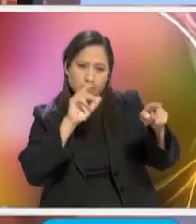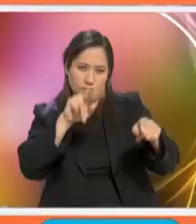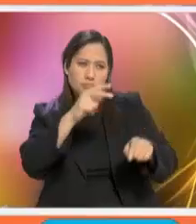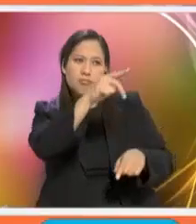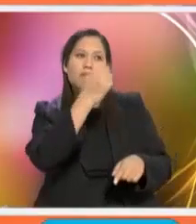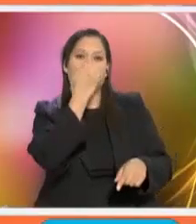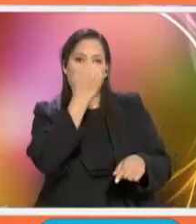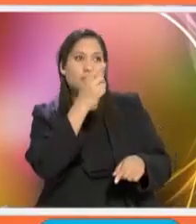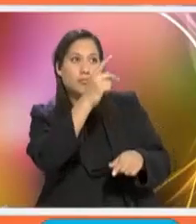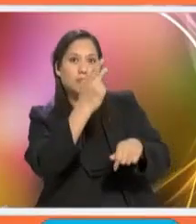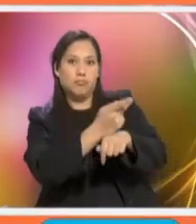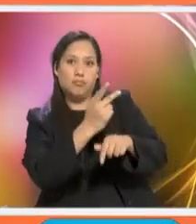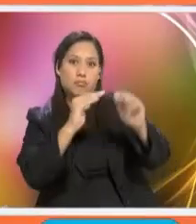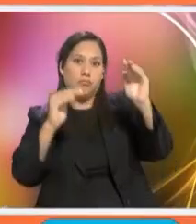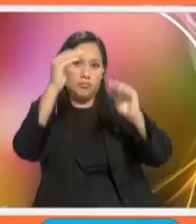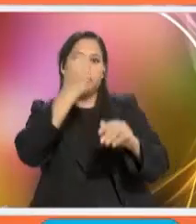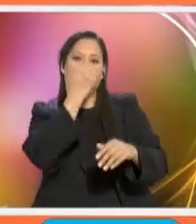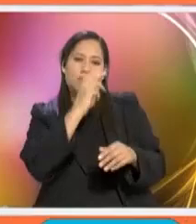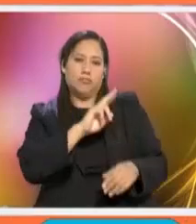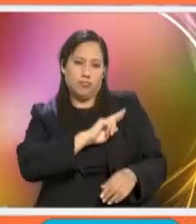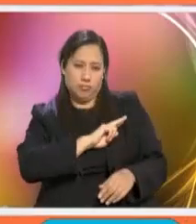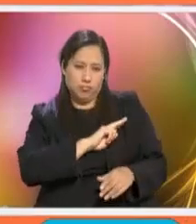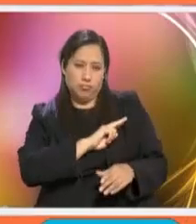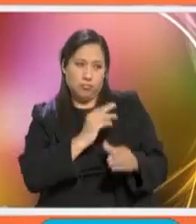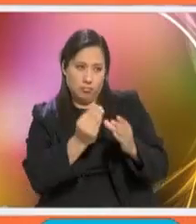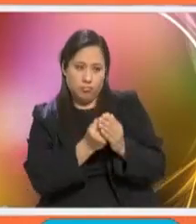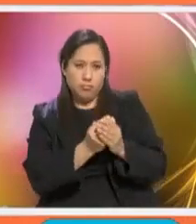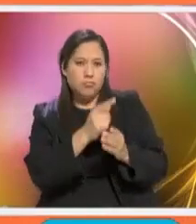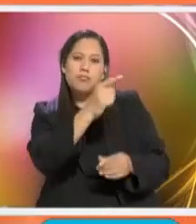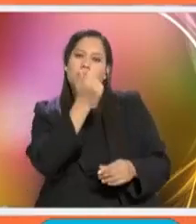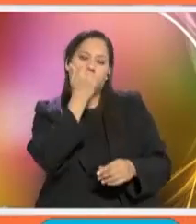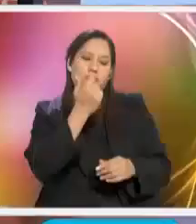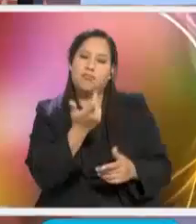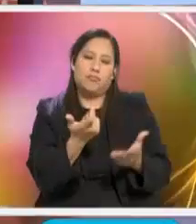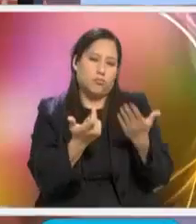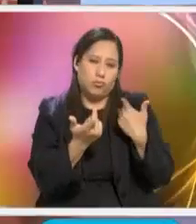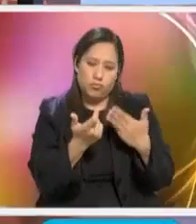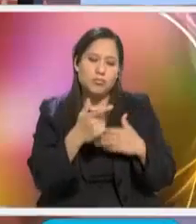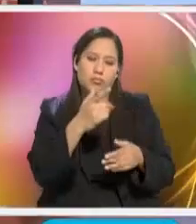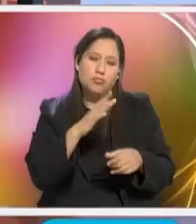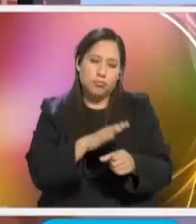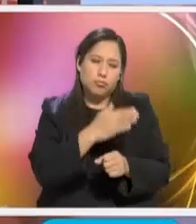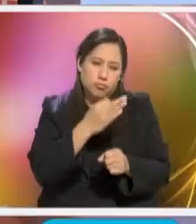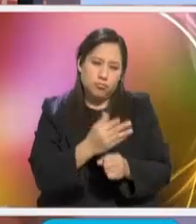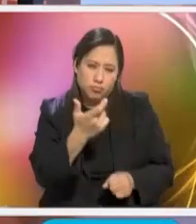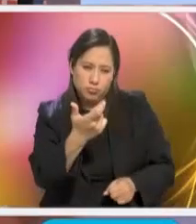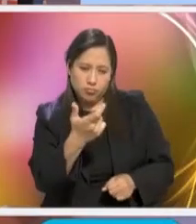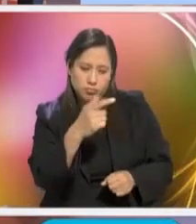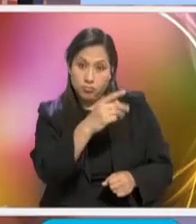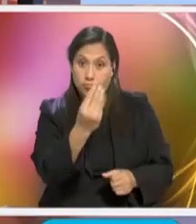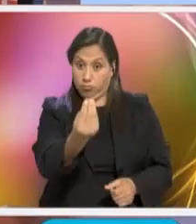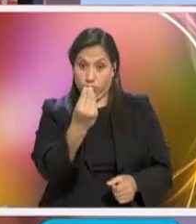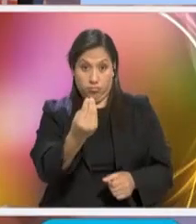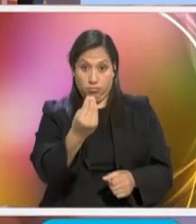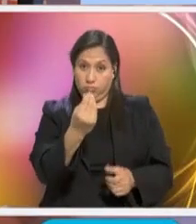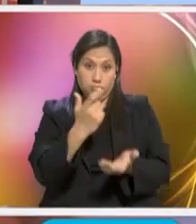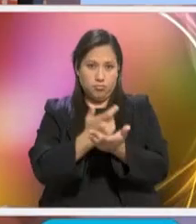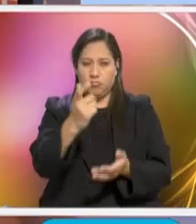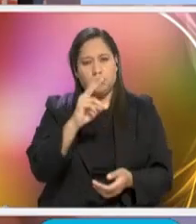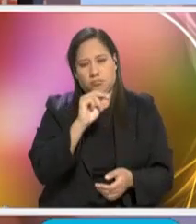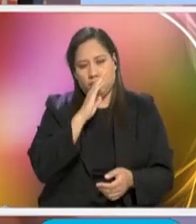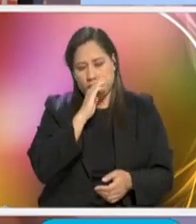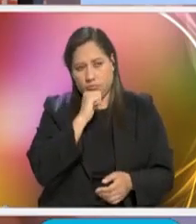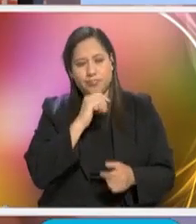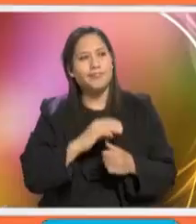una escuela privada, pues son estudiantes, ¿no? Su capacidad económica no es mucha. Y